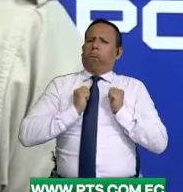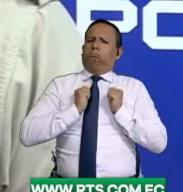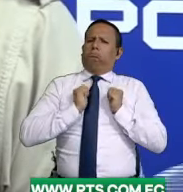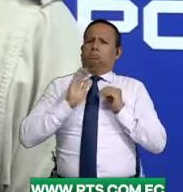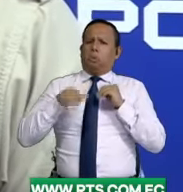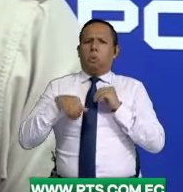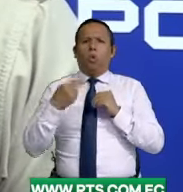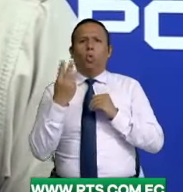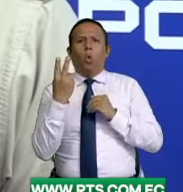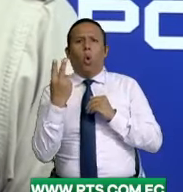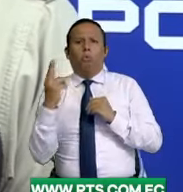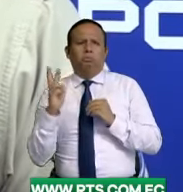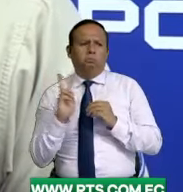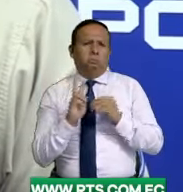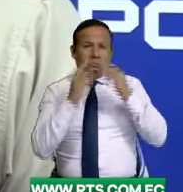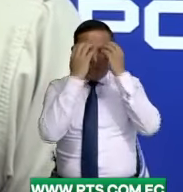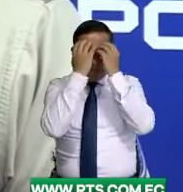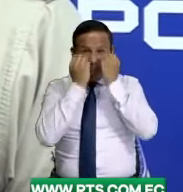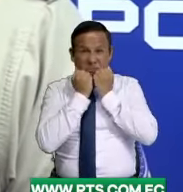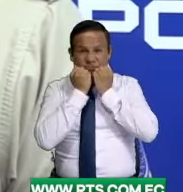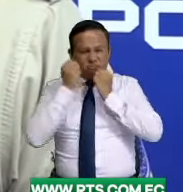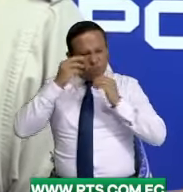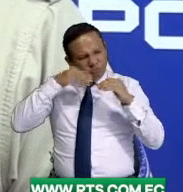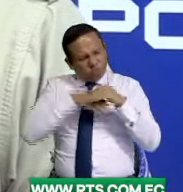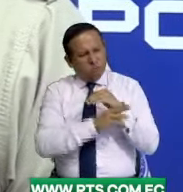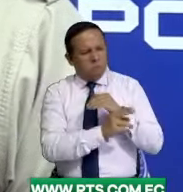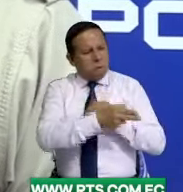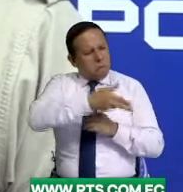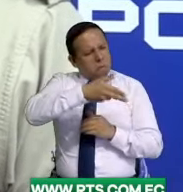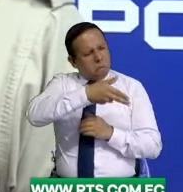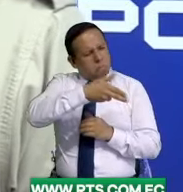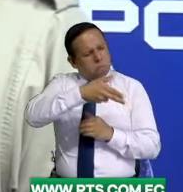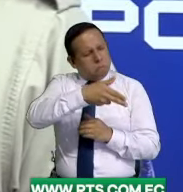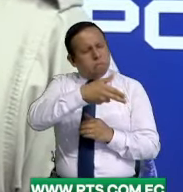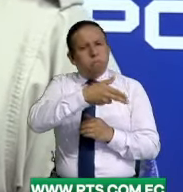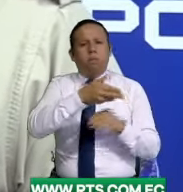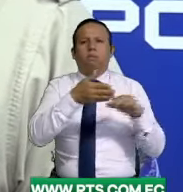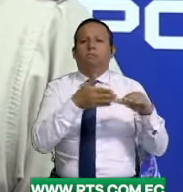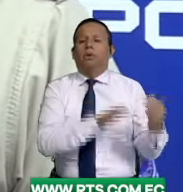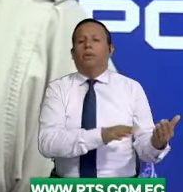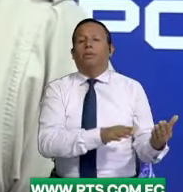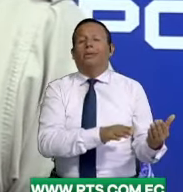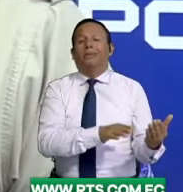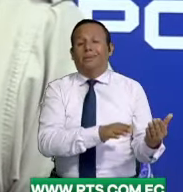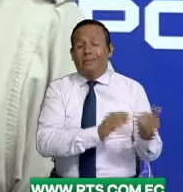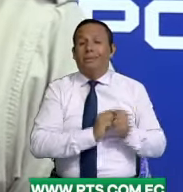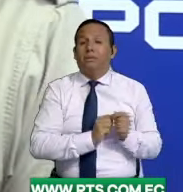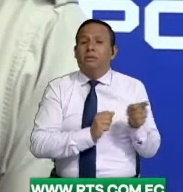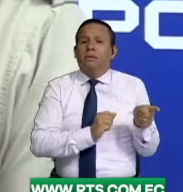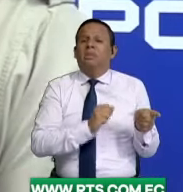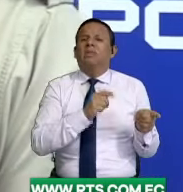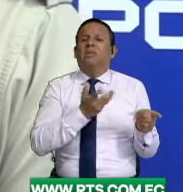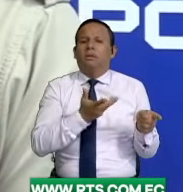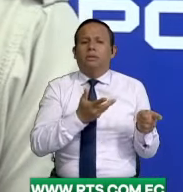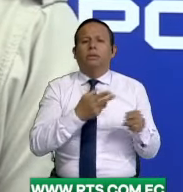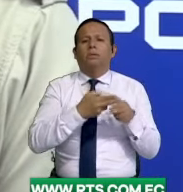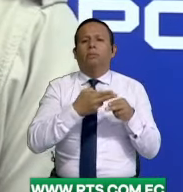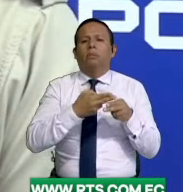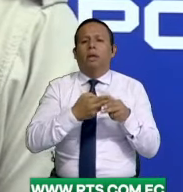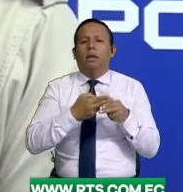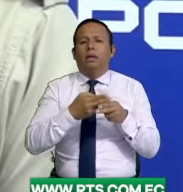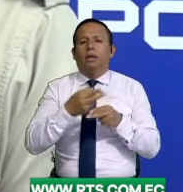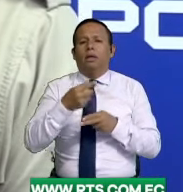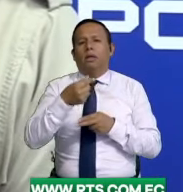personas encapuchadas y proceden a dispararle con arma de fuego. El ciudadano corresponde a los nombres